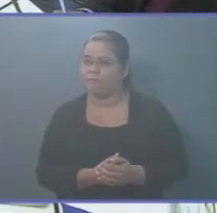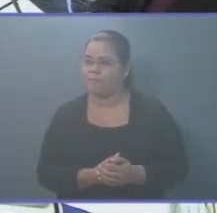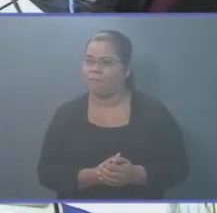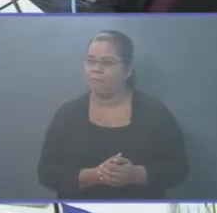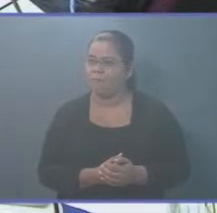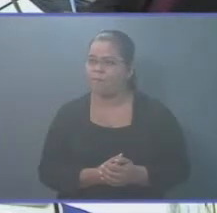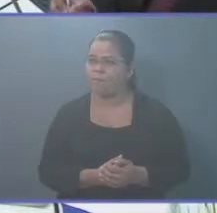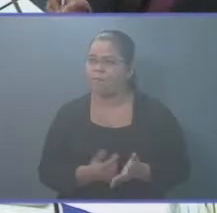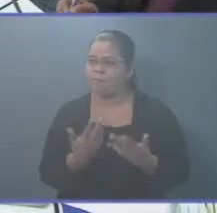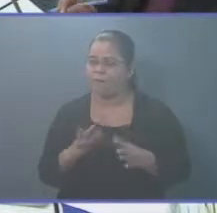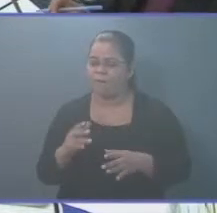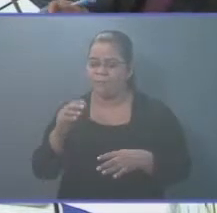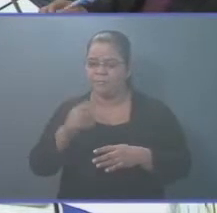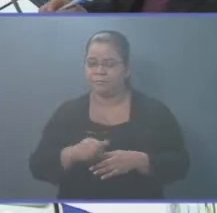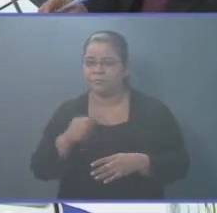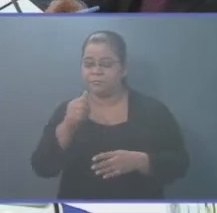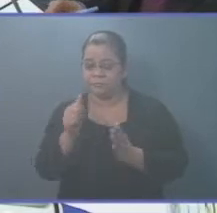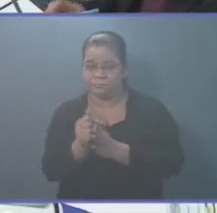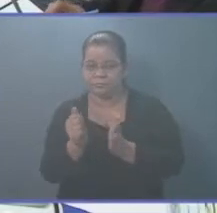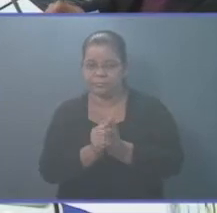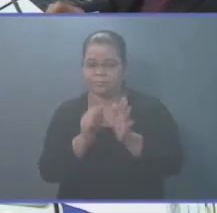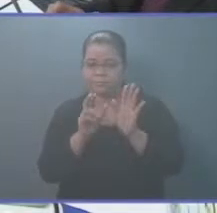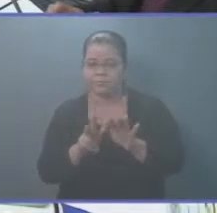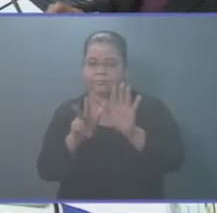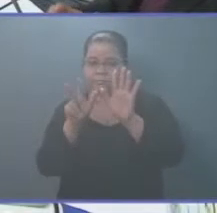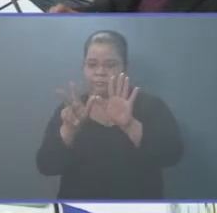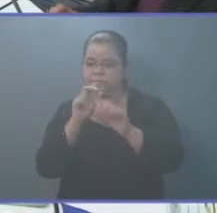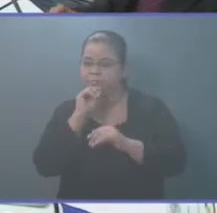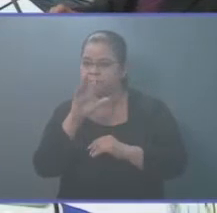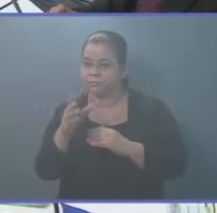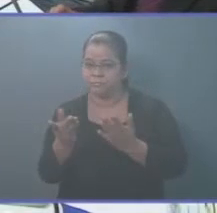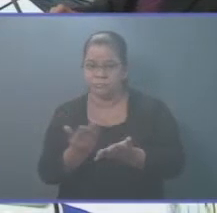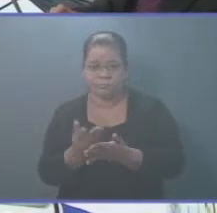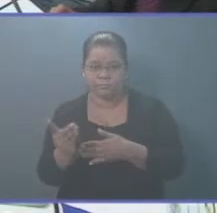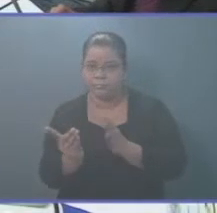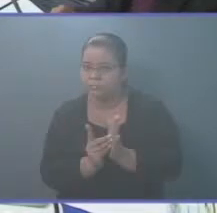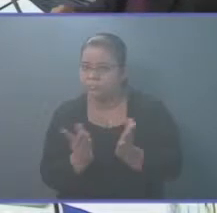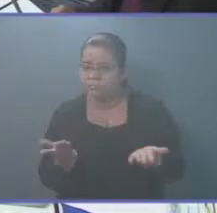Levantamiento del secreto bancario y tributario, artículo 18. Señores diputados.